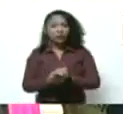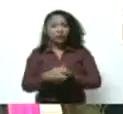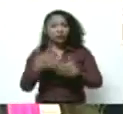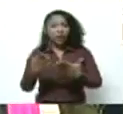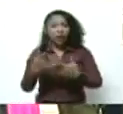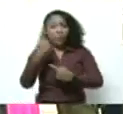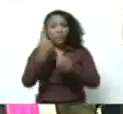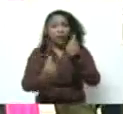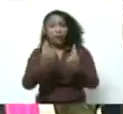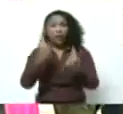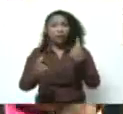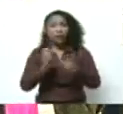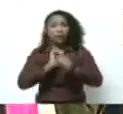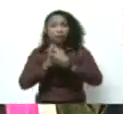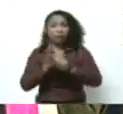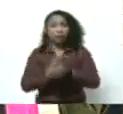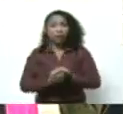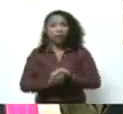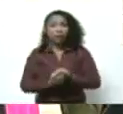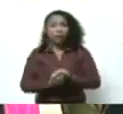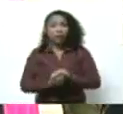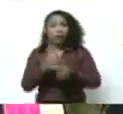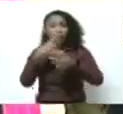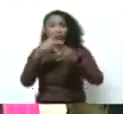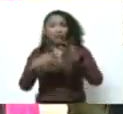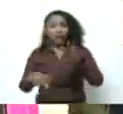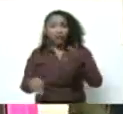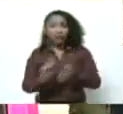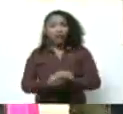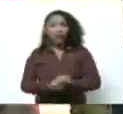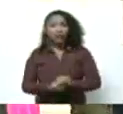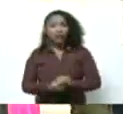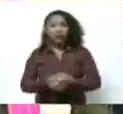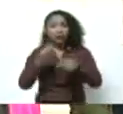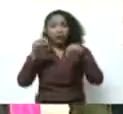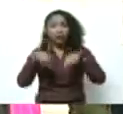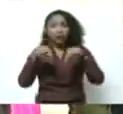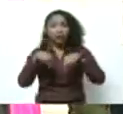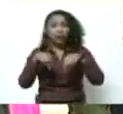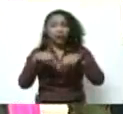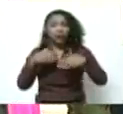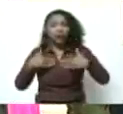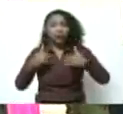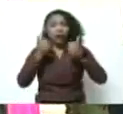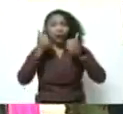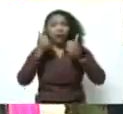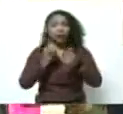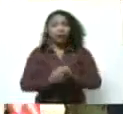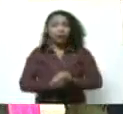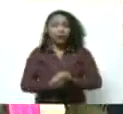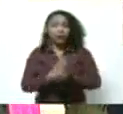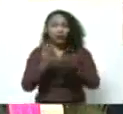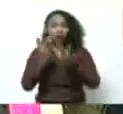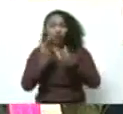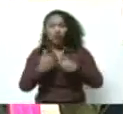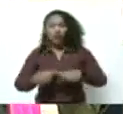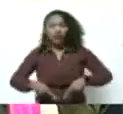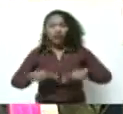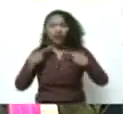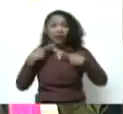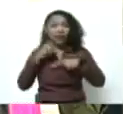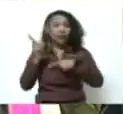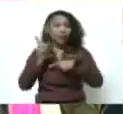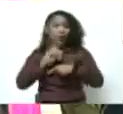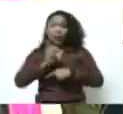los pacientes del COVID-19 y sus diversas variantes. Aquí se han salvado numerosas vidas, tal vez eso